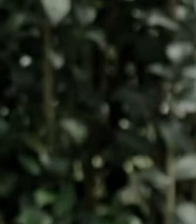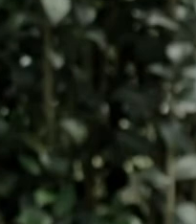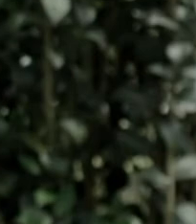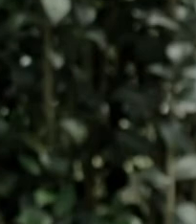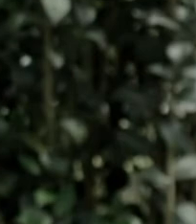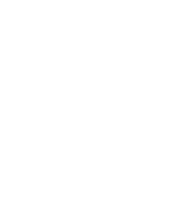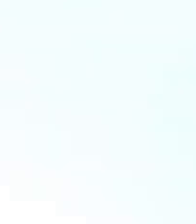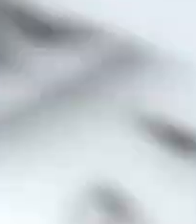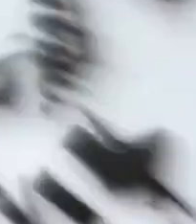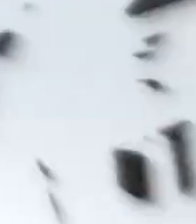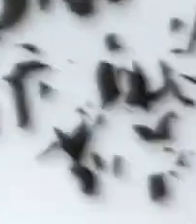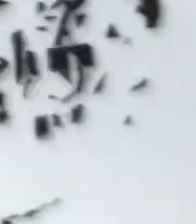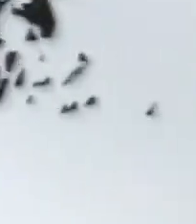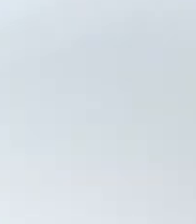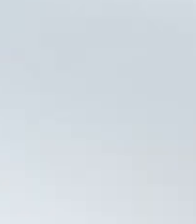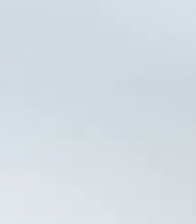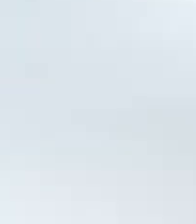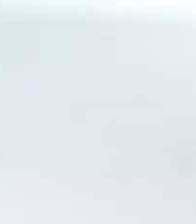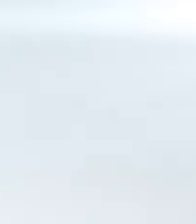garantizaremos la democracia.